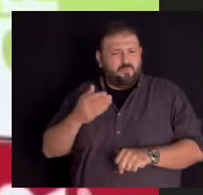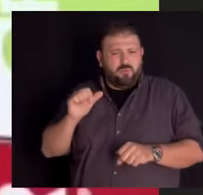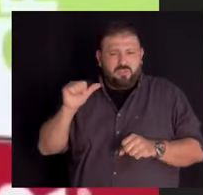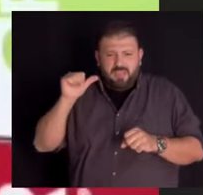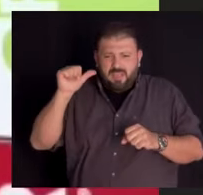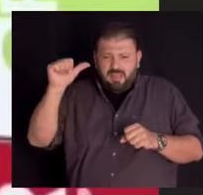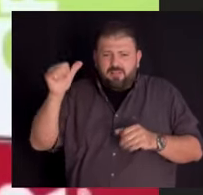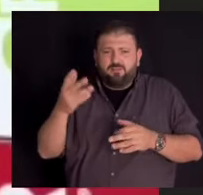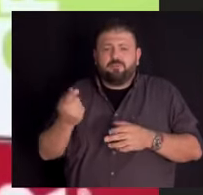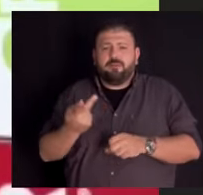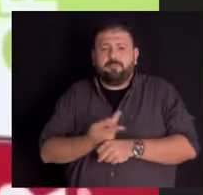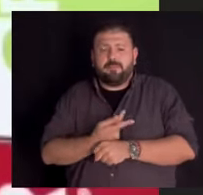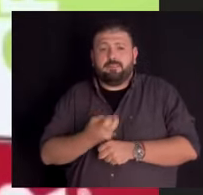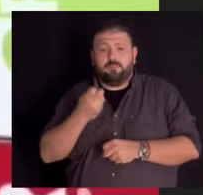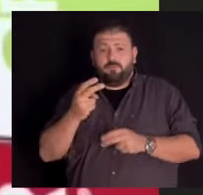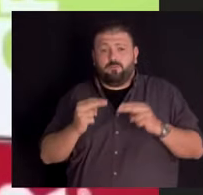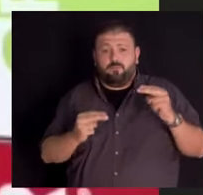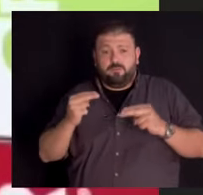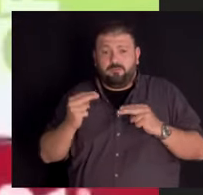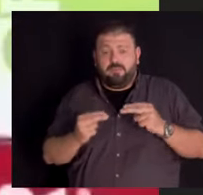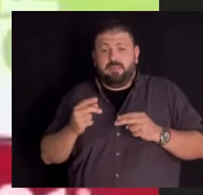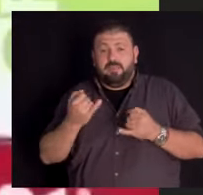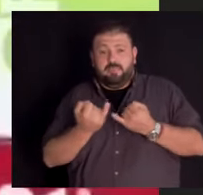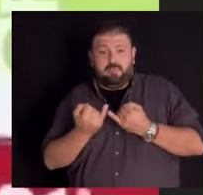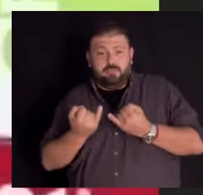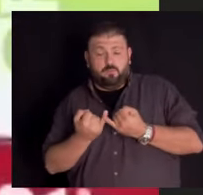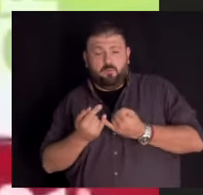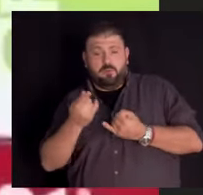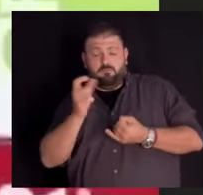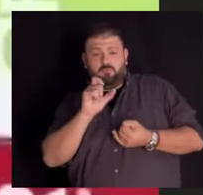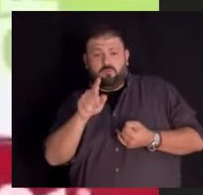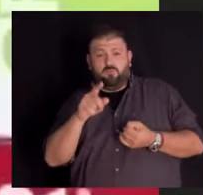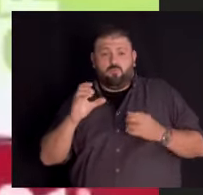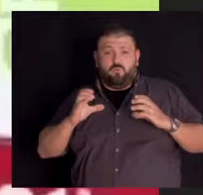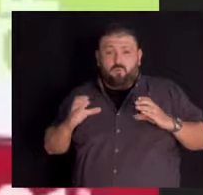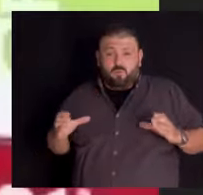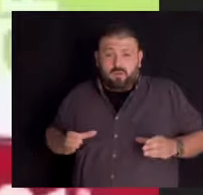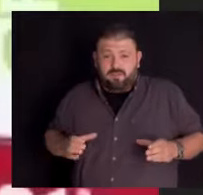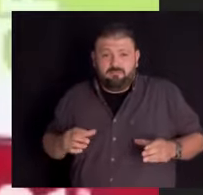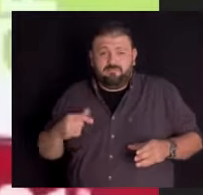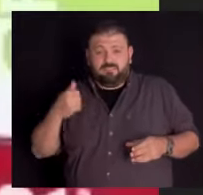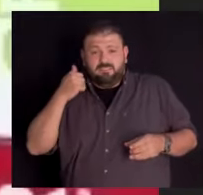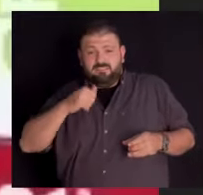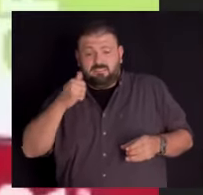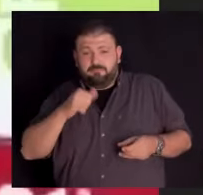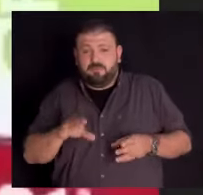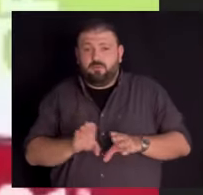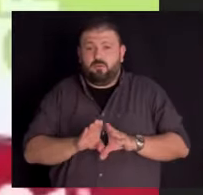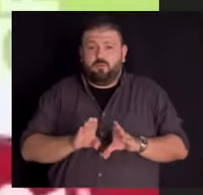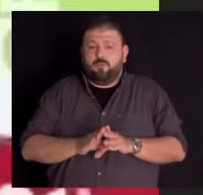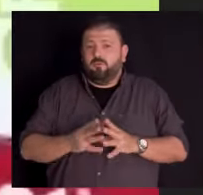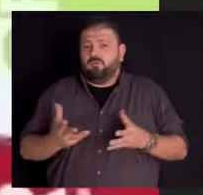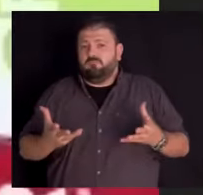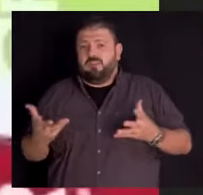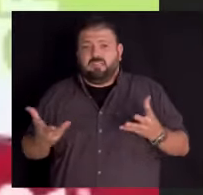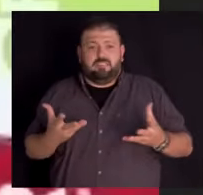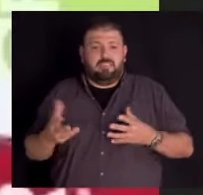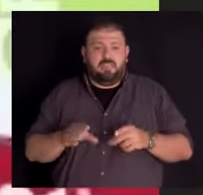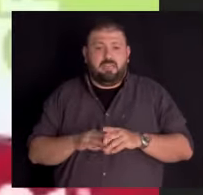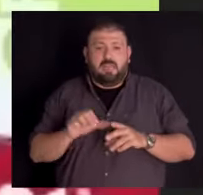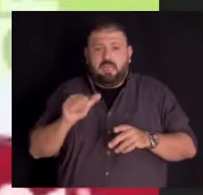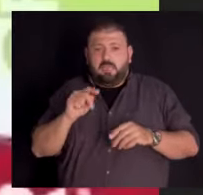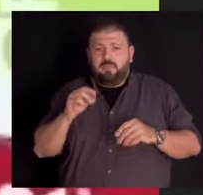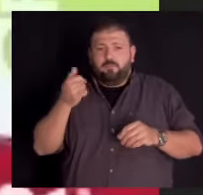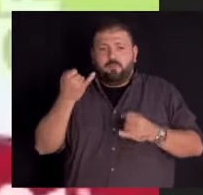histamina, tus niveles, que es como la reactividad del cuerpo, te vas a volver muy reactivo, muy increíblemente reactivo. Entonces